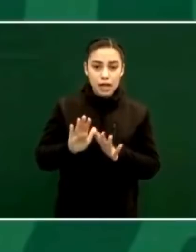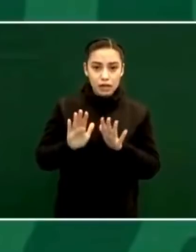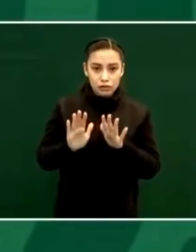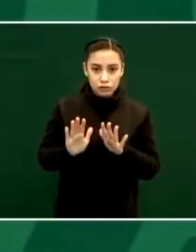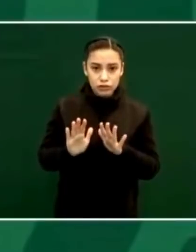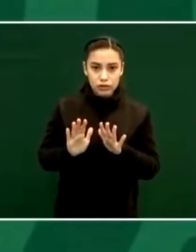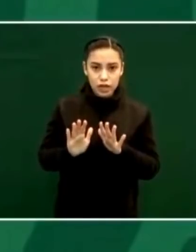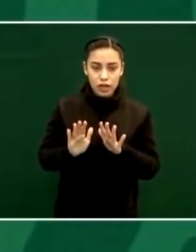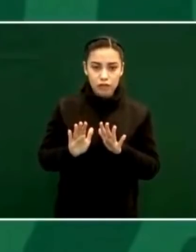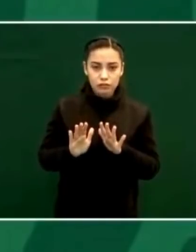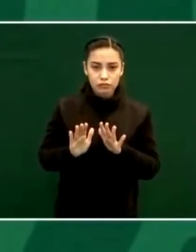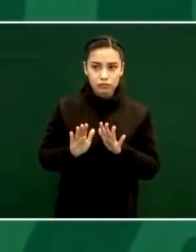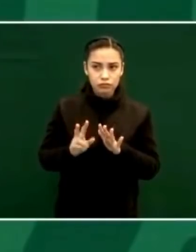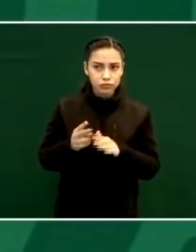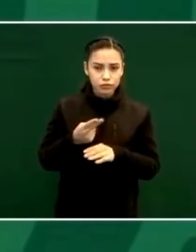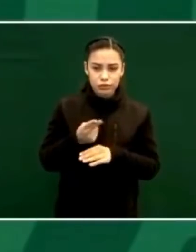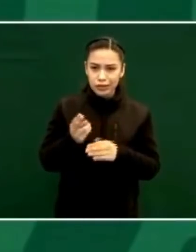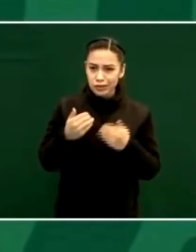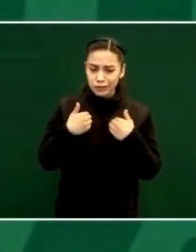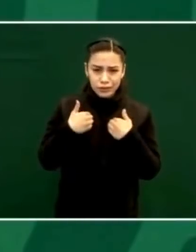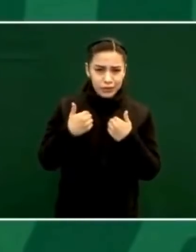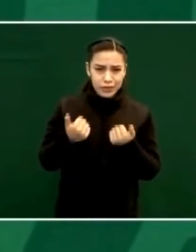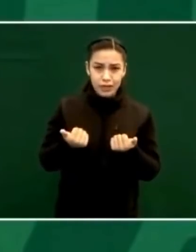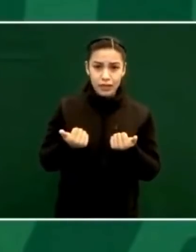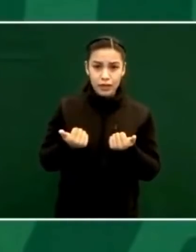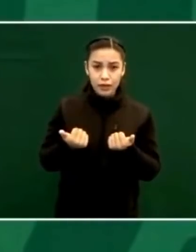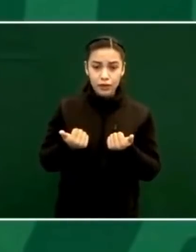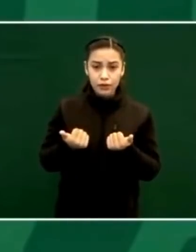no lo entendieron.